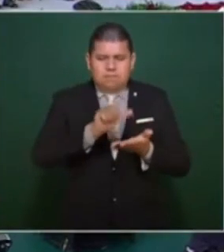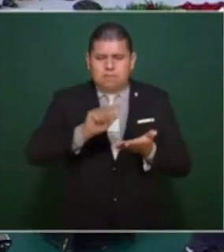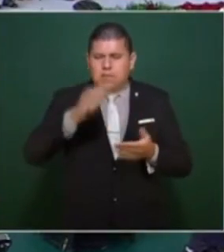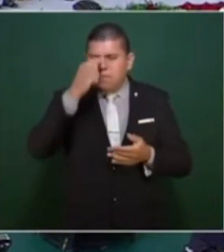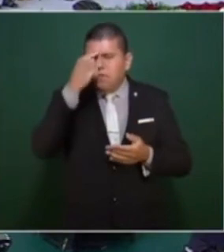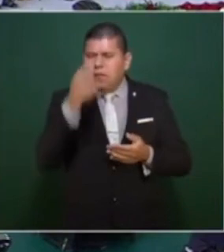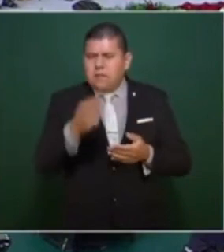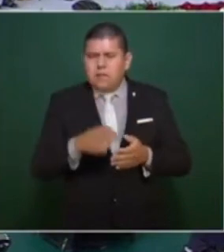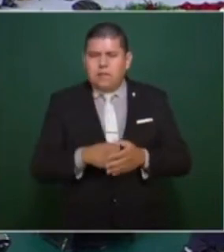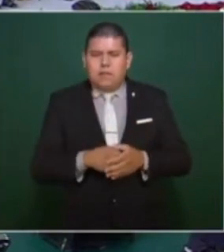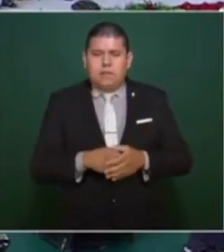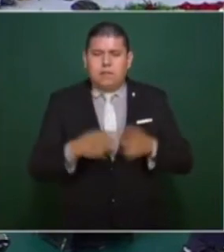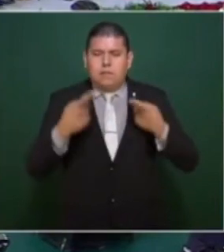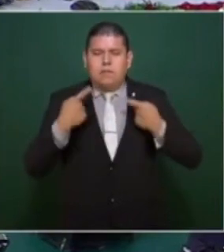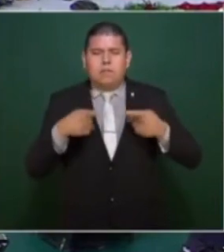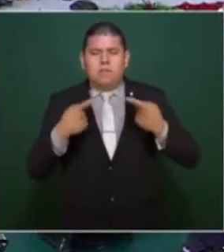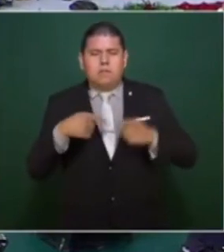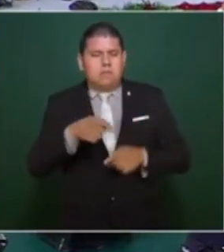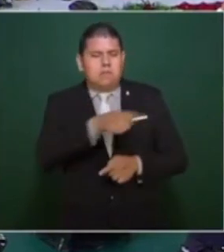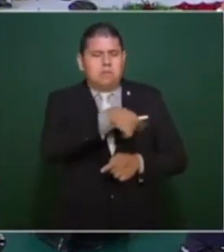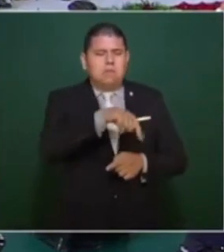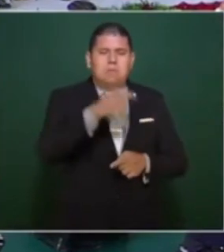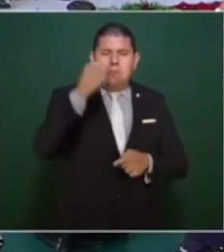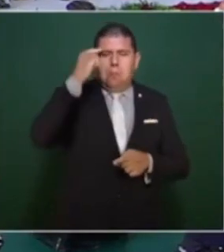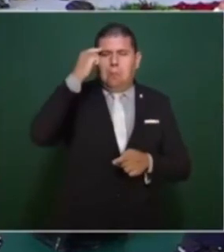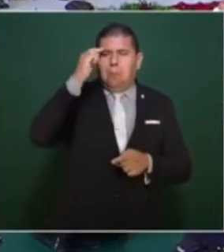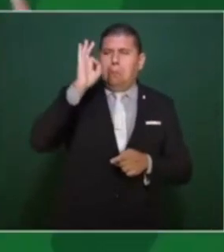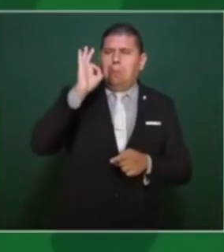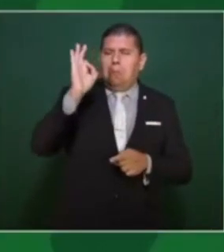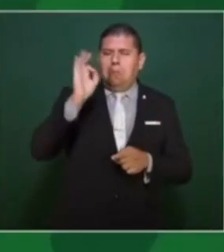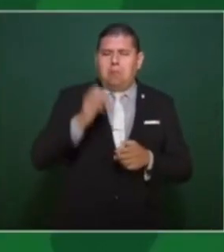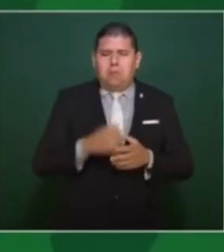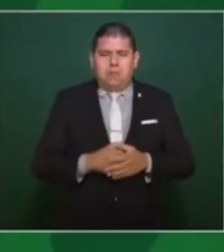gentes supuestamente más